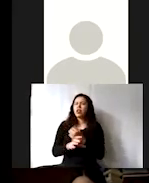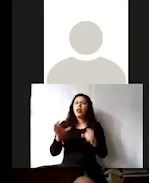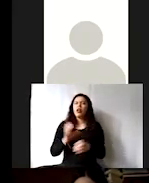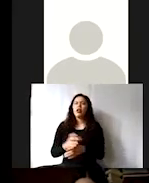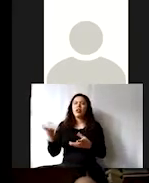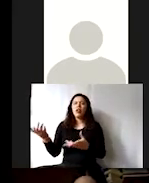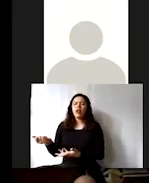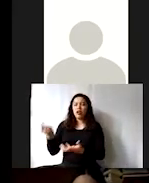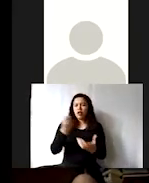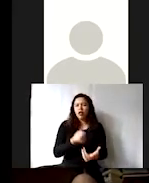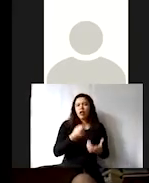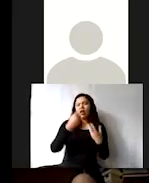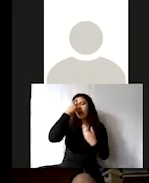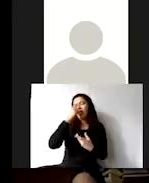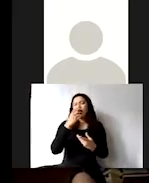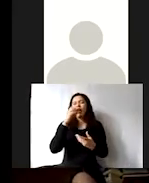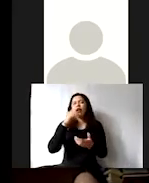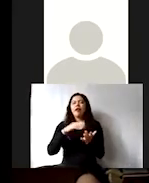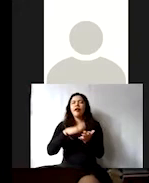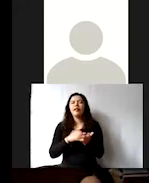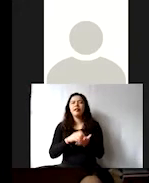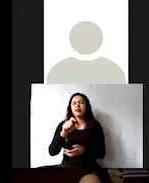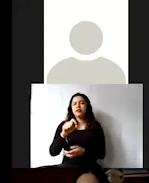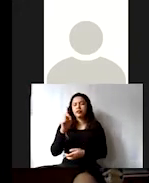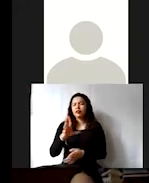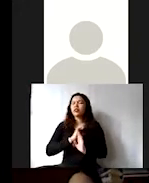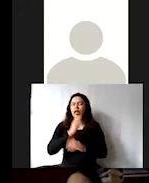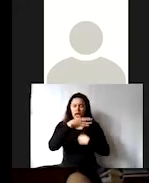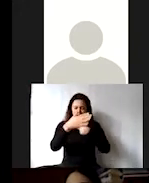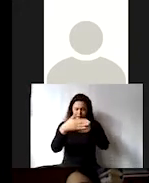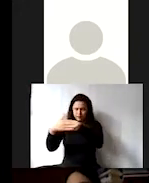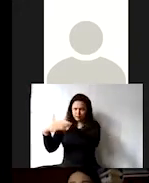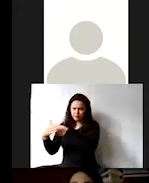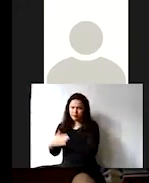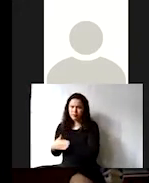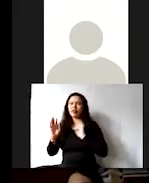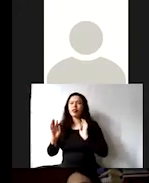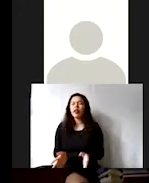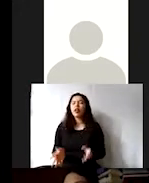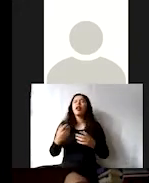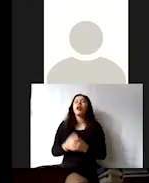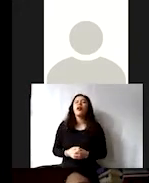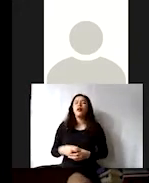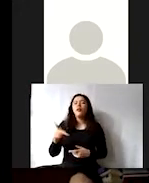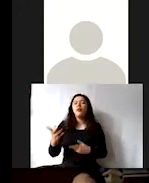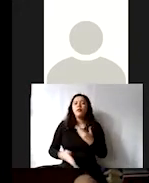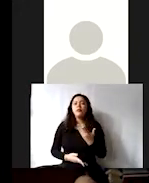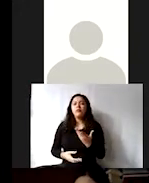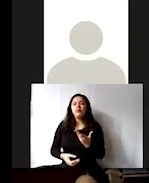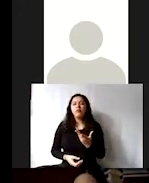Agenda 2030. Ya vimos que hay convocatorias, todas las aportaciones no necesariamente